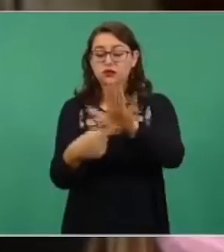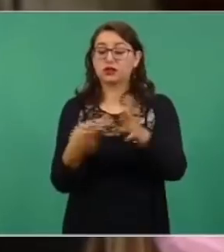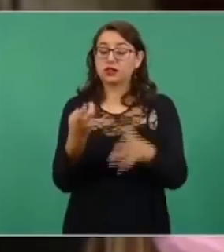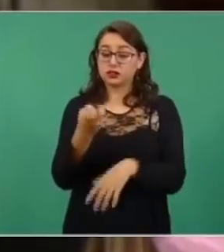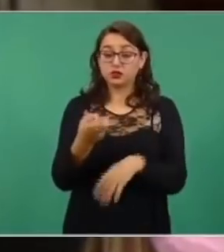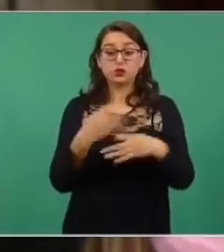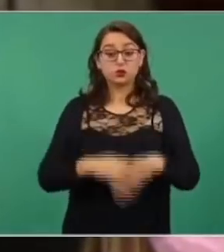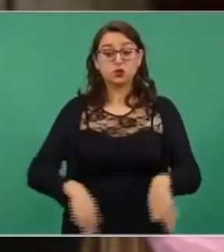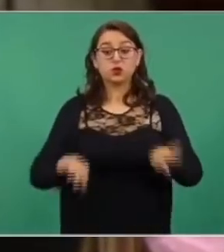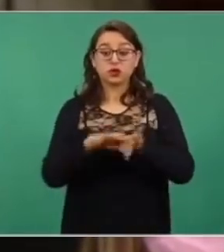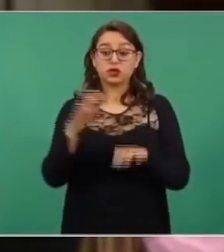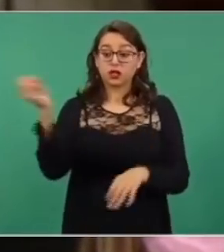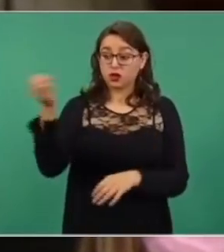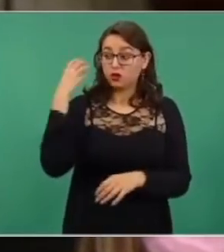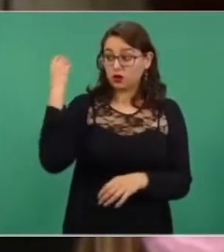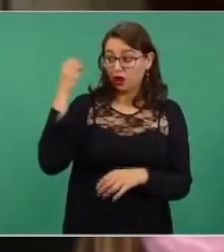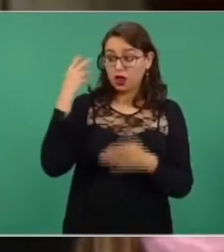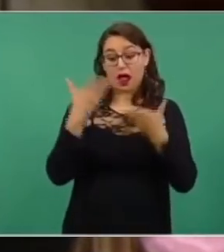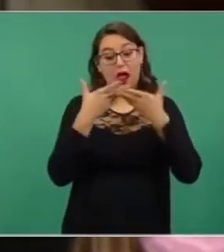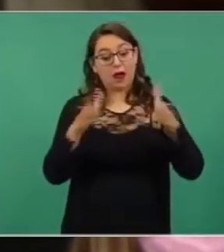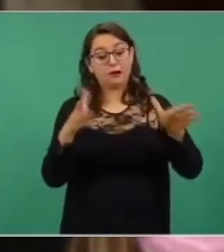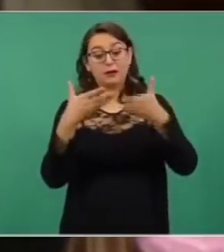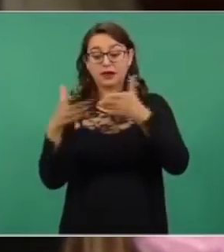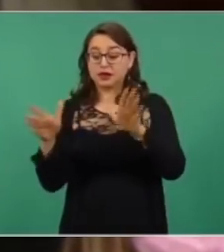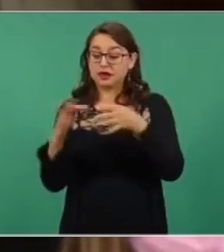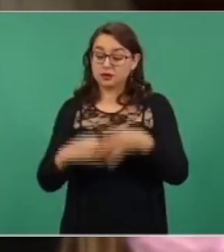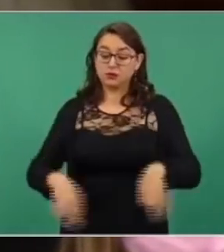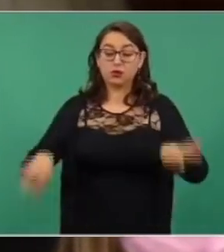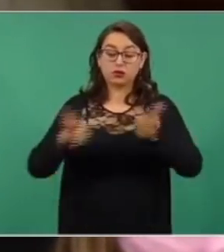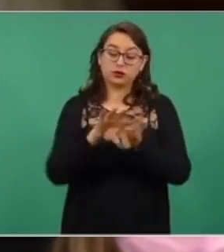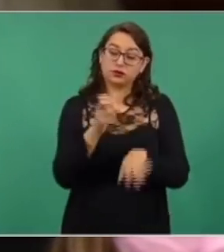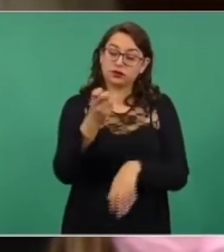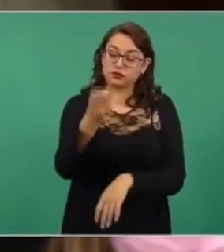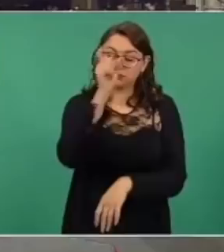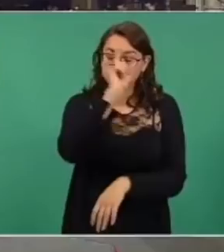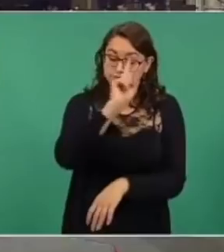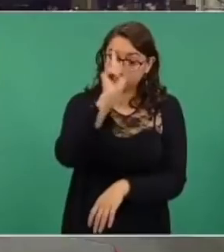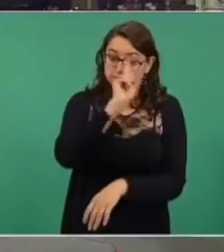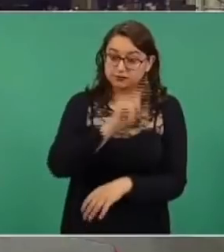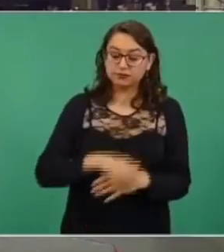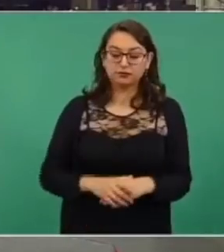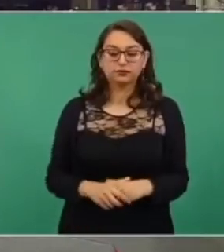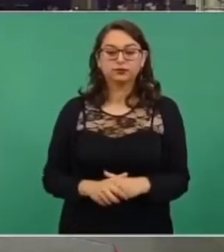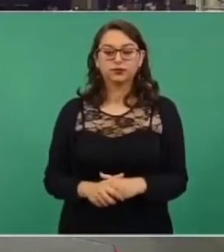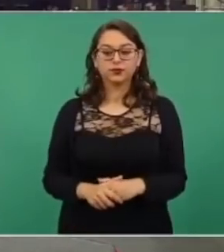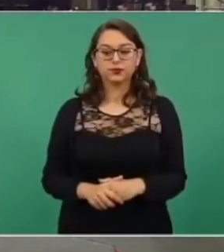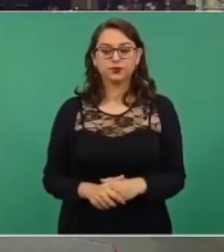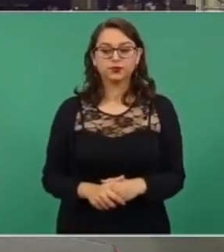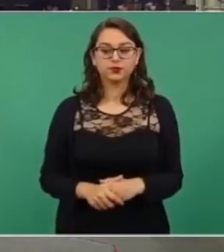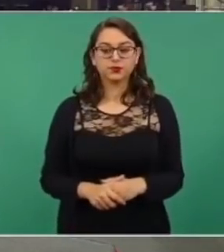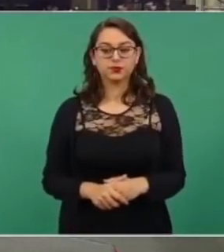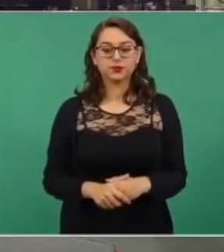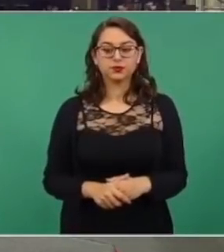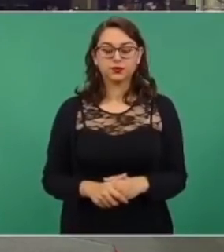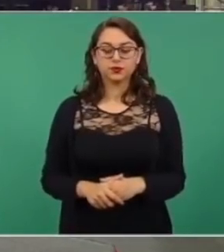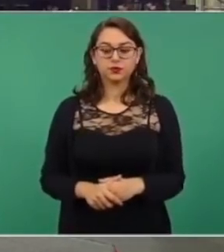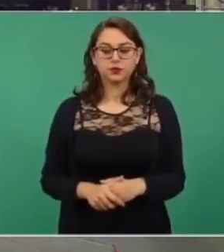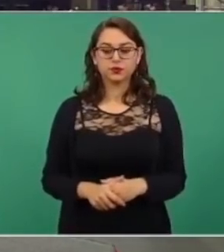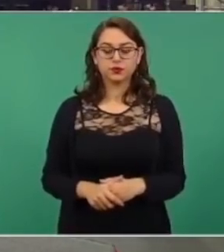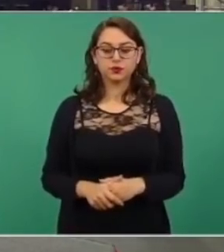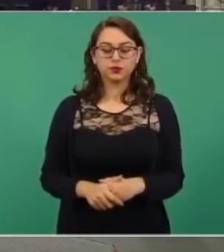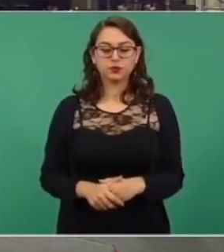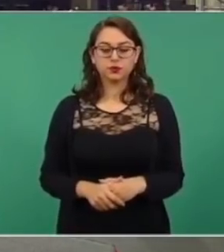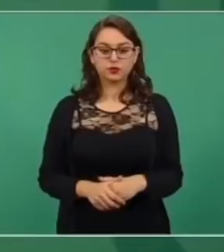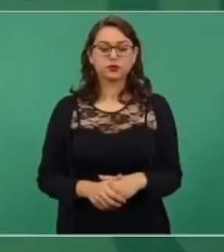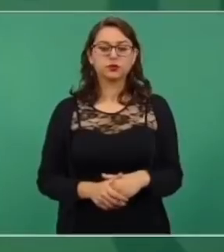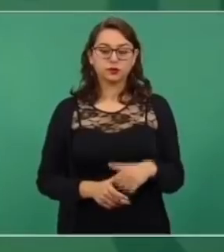sobre el tema. Esa es una simple sugerencia. Sí, el propósito es